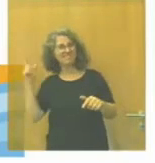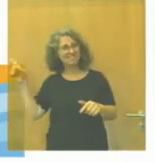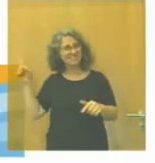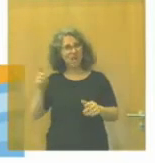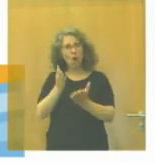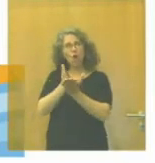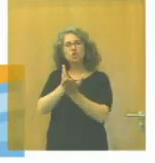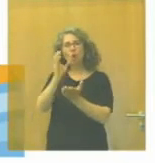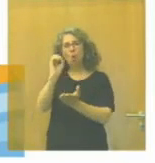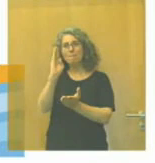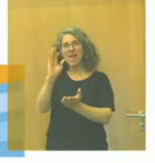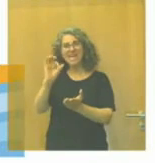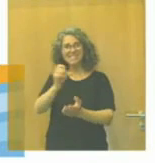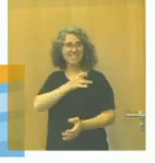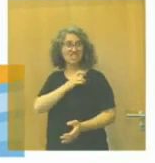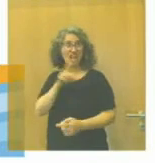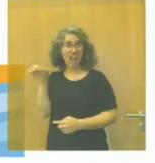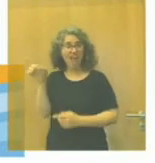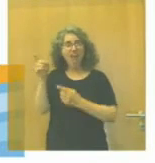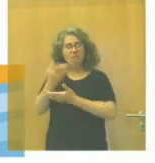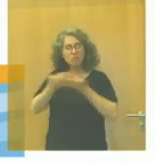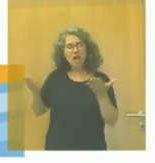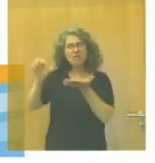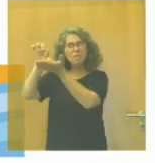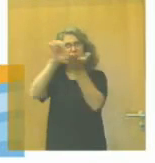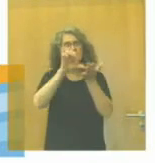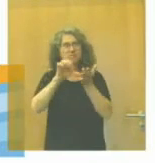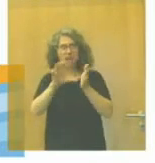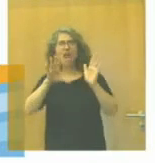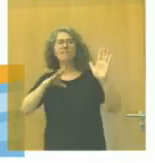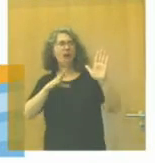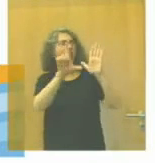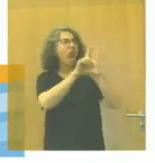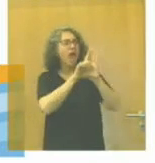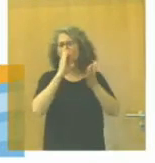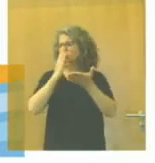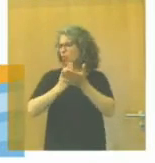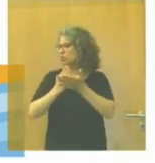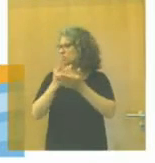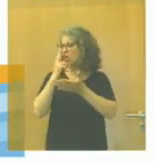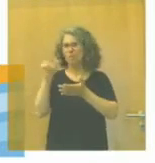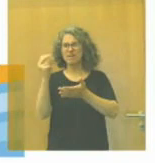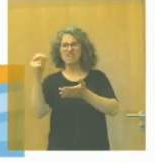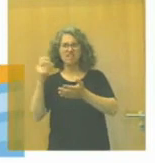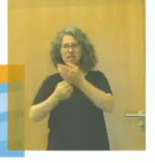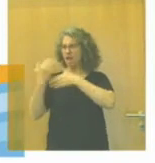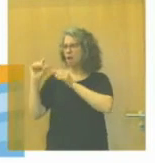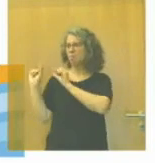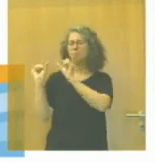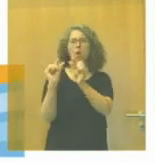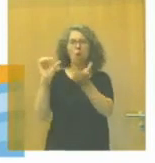el consultor de OPS de Chile, mostraba los países que habían tenido ley en los últimos, desde el 2020 para acá.